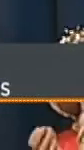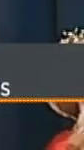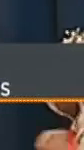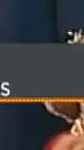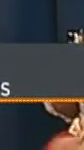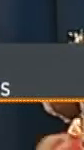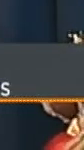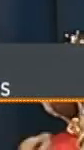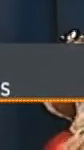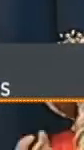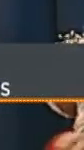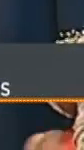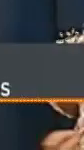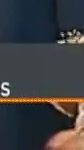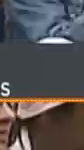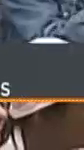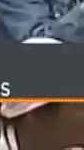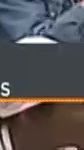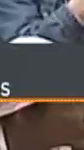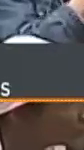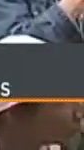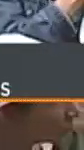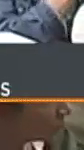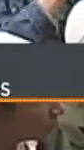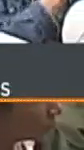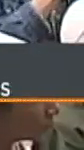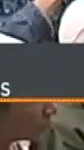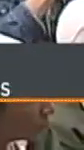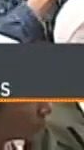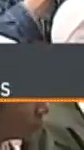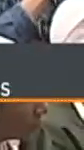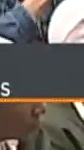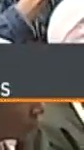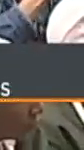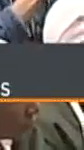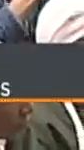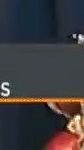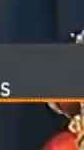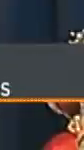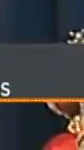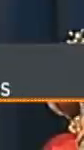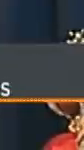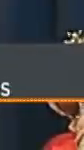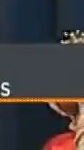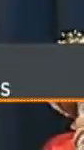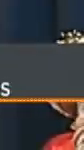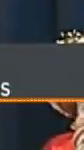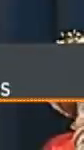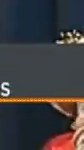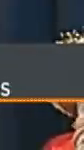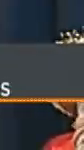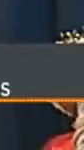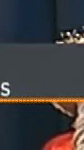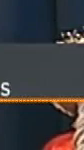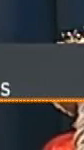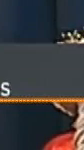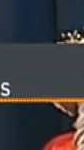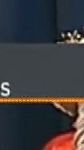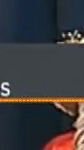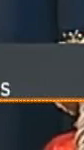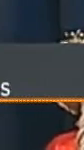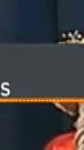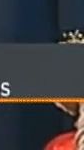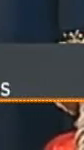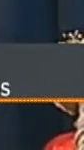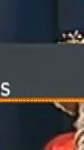las maestras, de los jóvenes y de los estudiantes, de todas las mirandinas y los mirandinos. Por eso vamos a poner toda la gobernación de Miranda al servicio